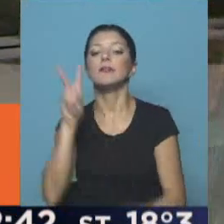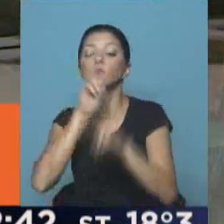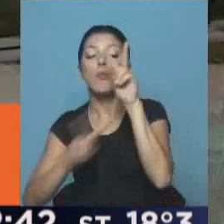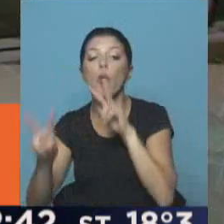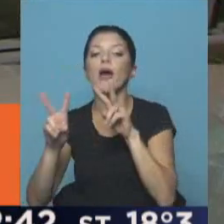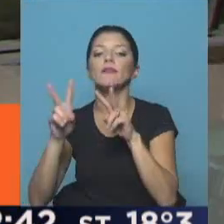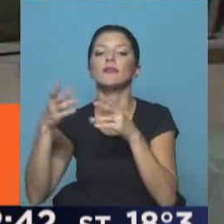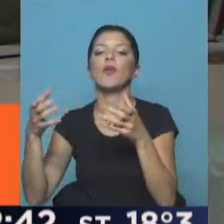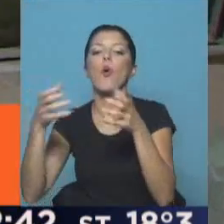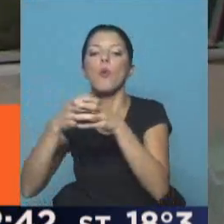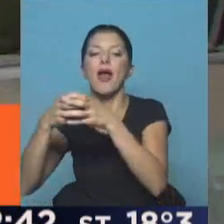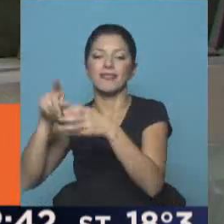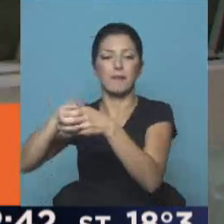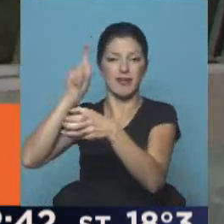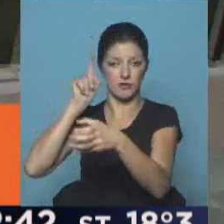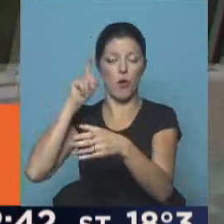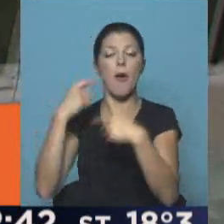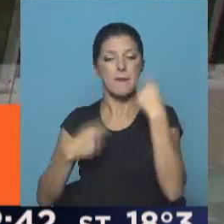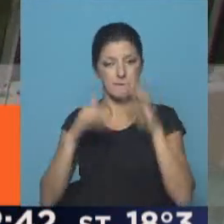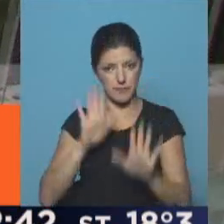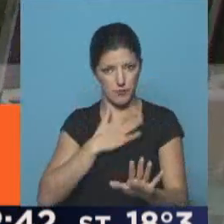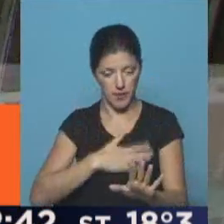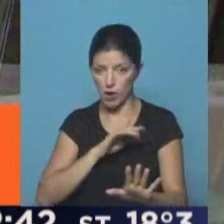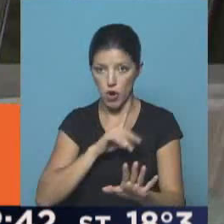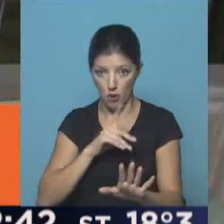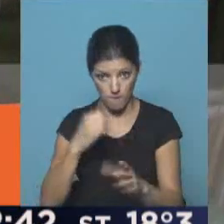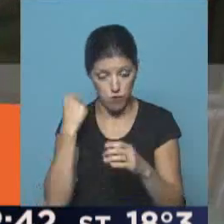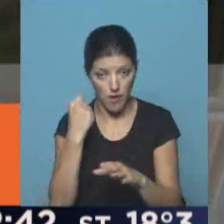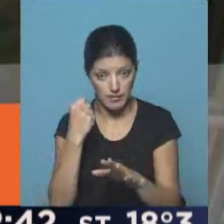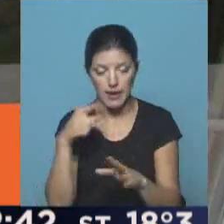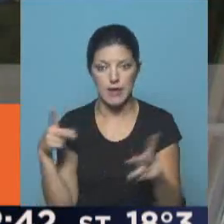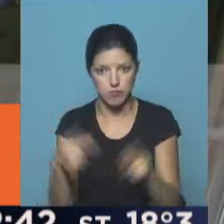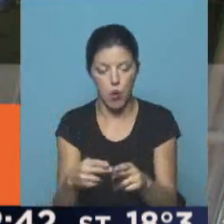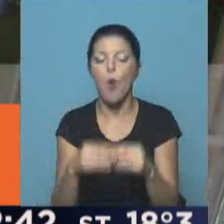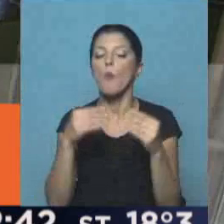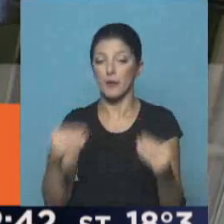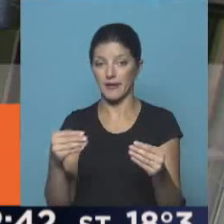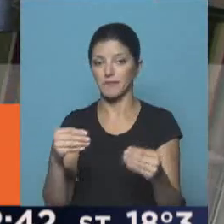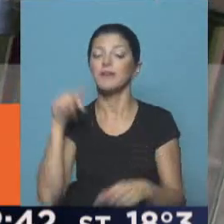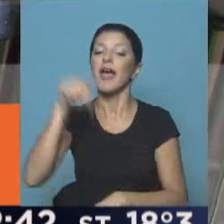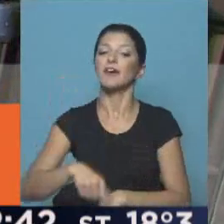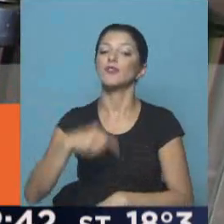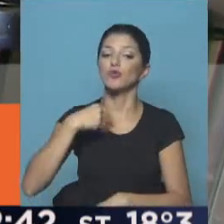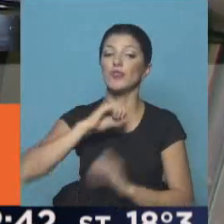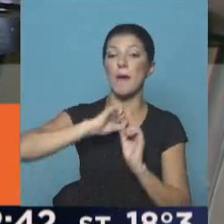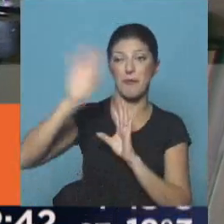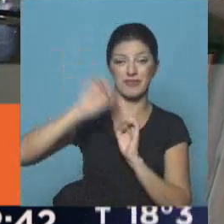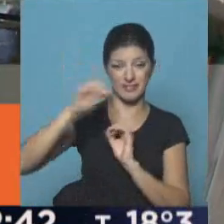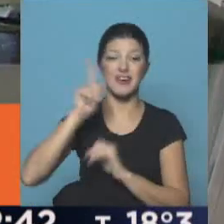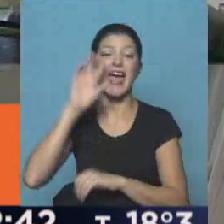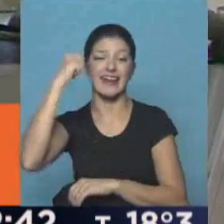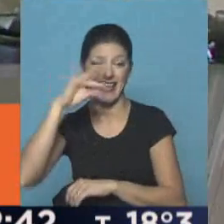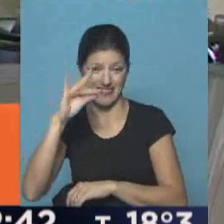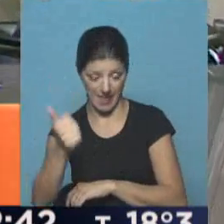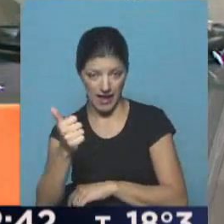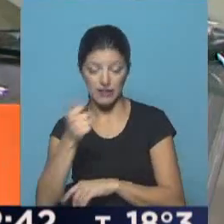Brexit duro, que era lo que proponía Theresa May. ¿Por qué? Porque la mayor parte de sus exportaciones son a la República de Irlanda y por cuestiones económicas